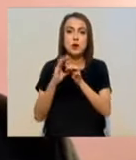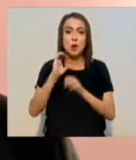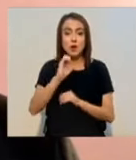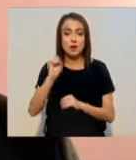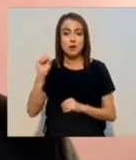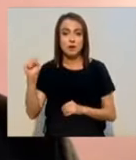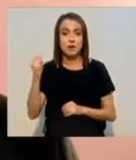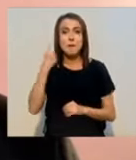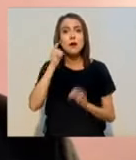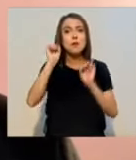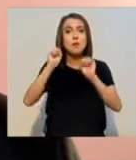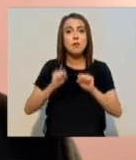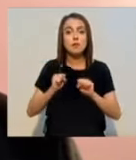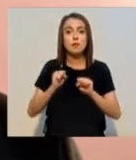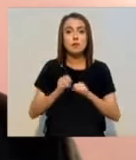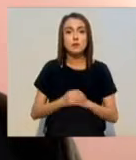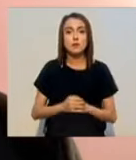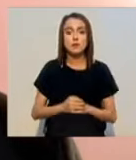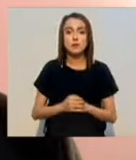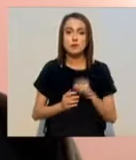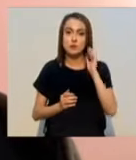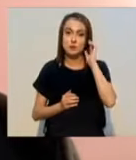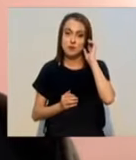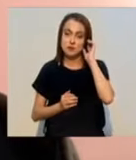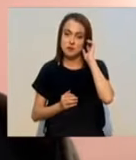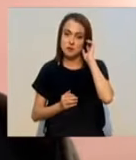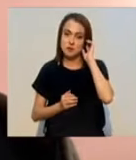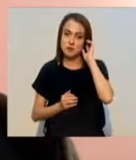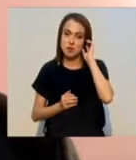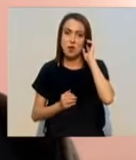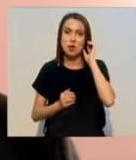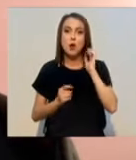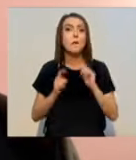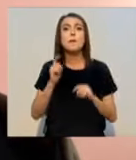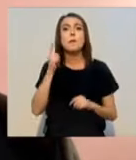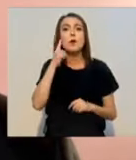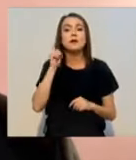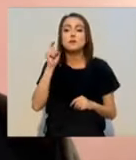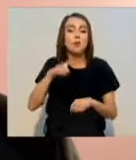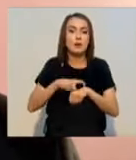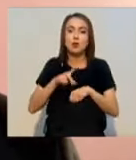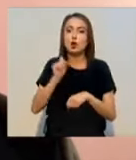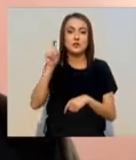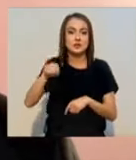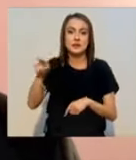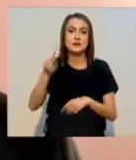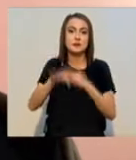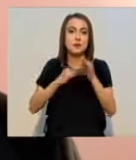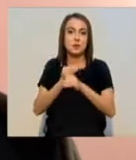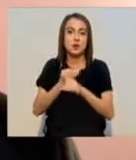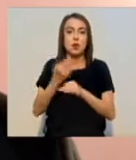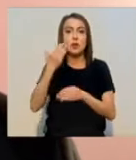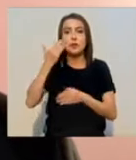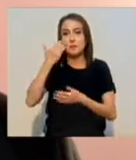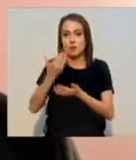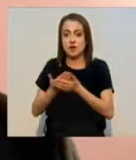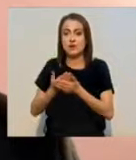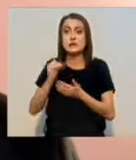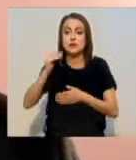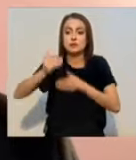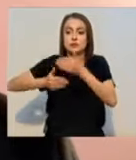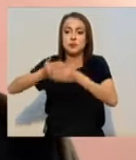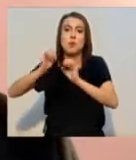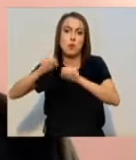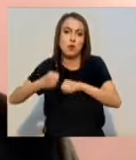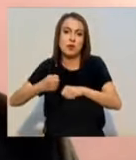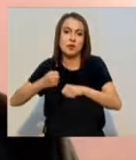Seguro Social, parte de New York. Por el momento no se ha llegado a ese nivel de requerir esas pruebas, pero ya eso se ha ido avanzando y eventualmente se